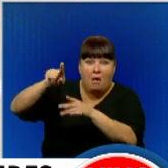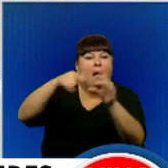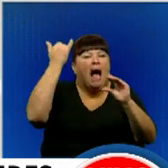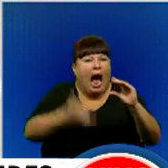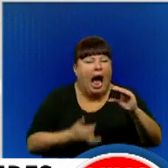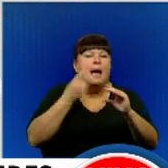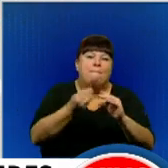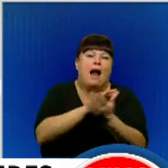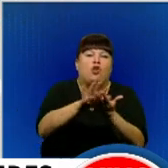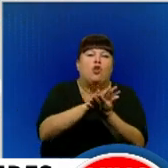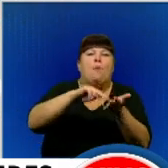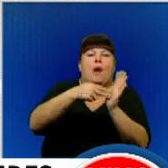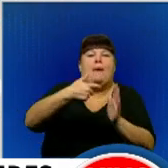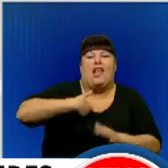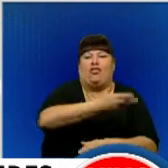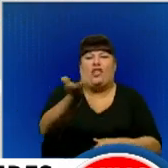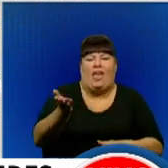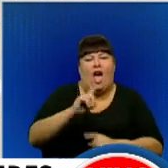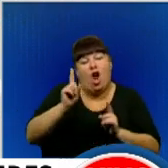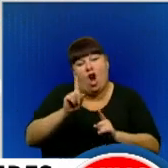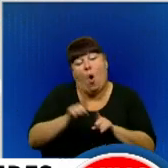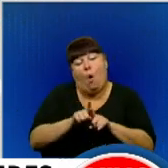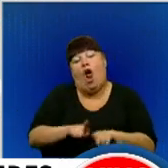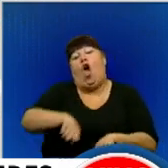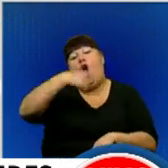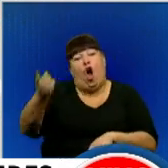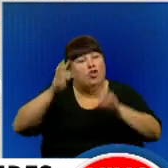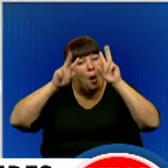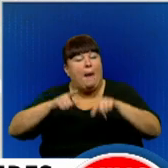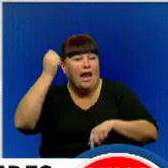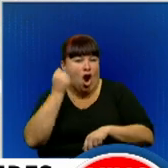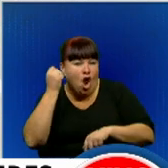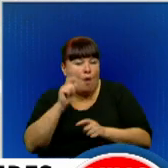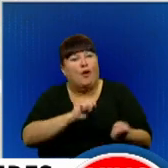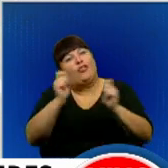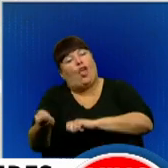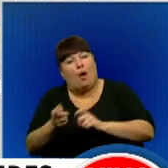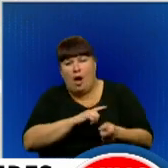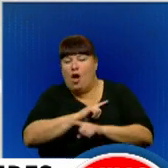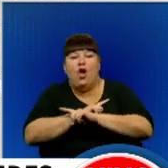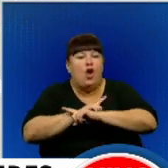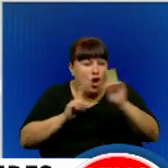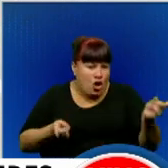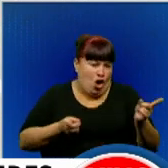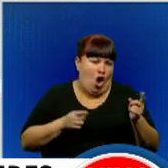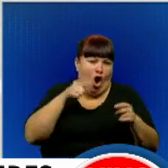plata para combatir los males sociales no como todo como parte de otro plan económico alternativo no esta medida que son para hacer